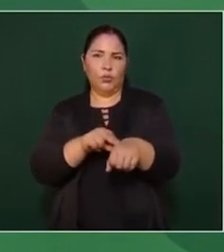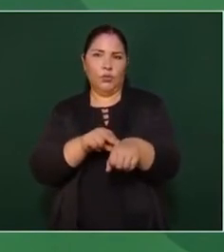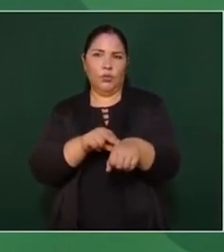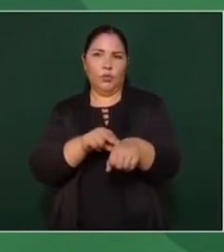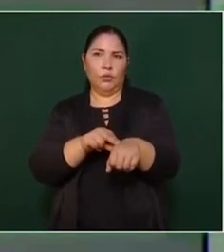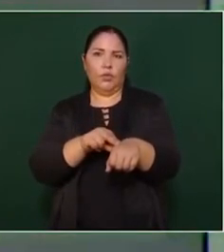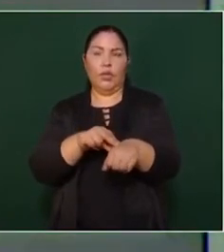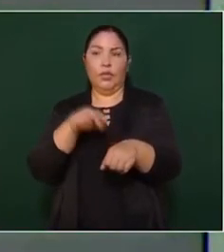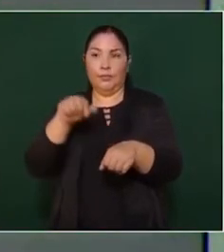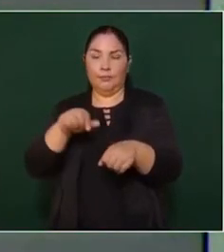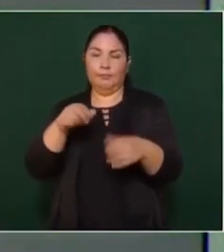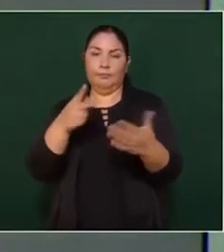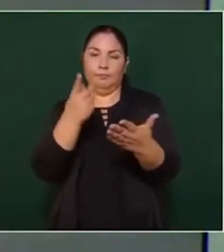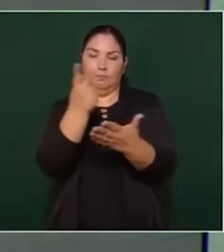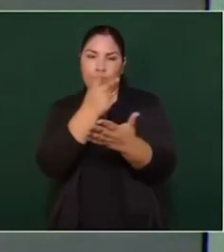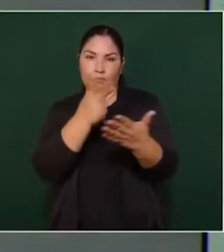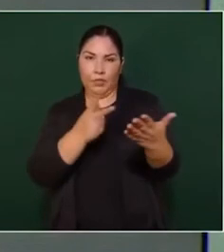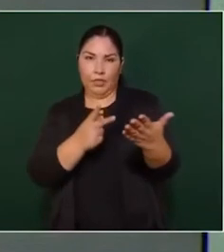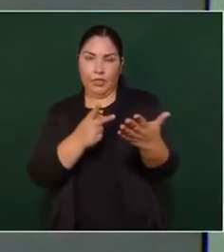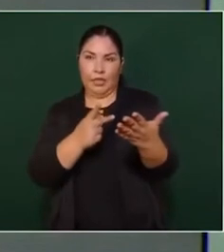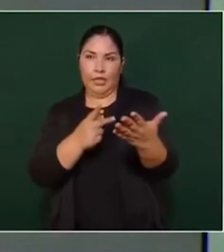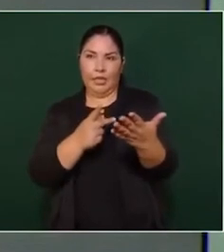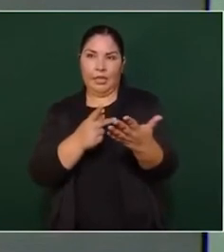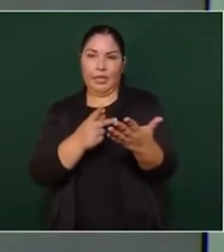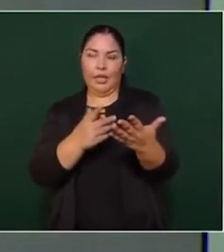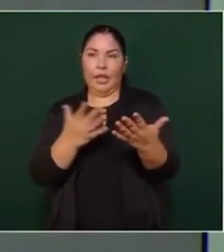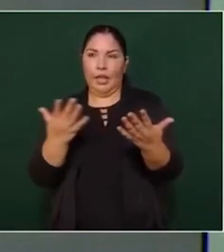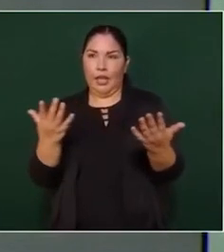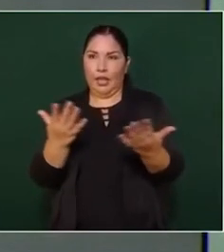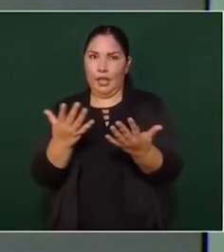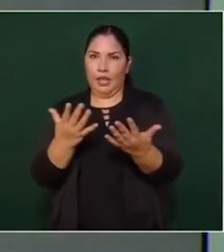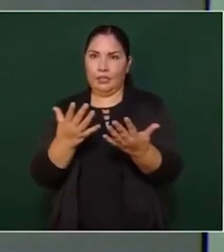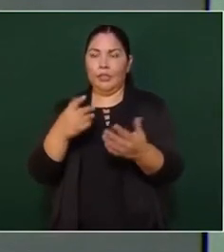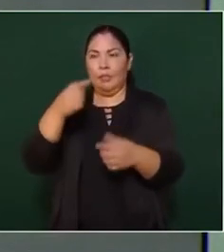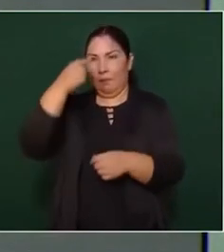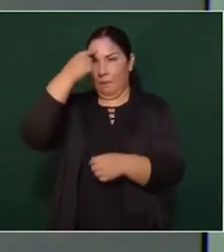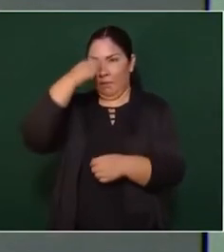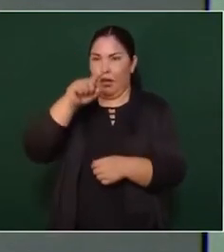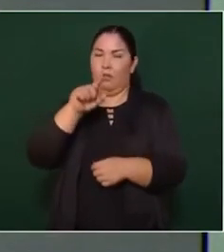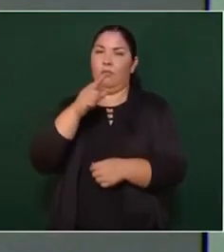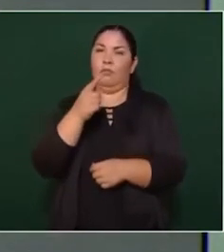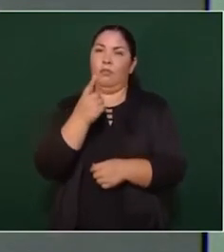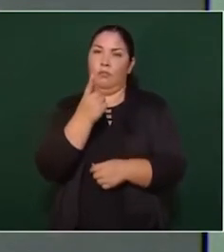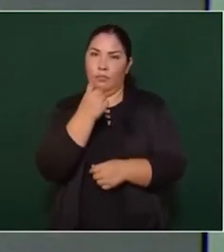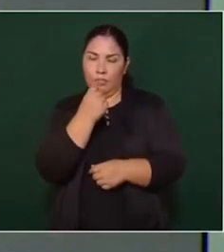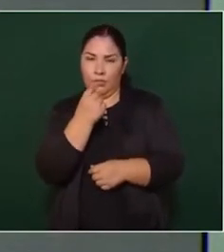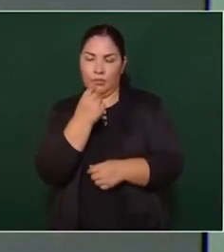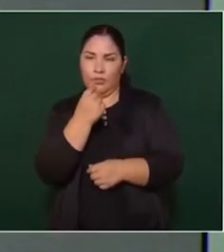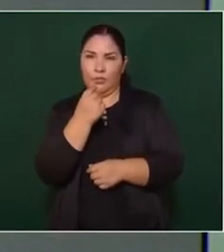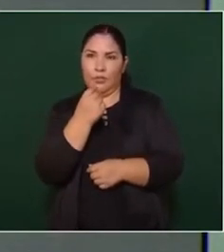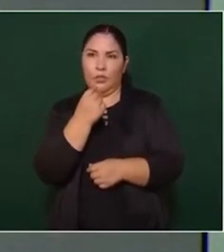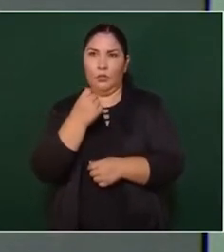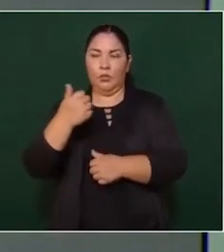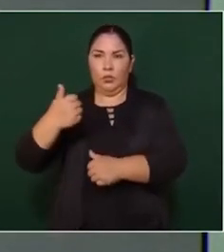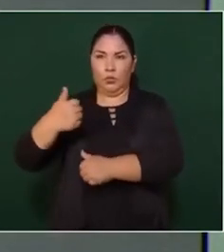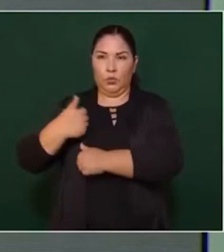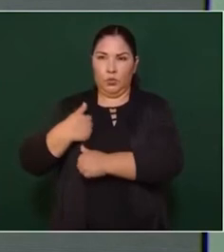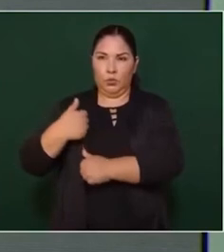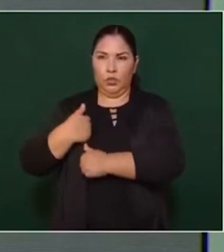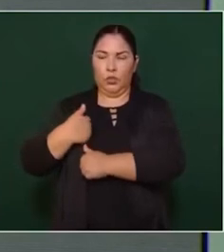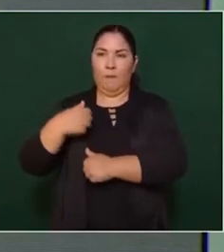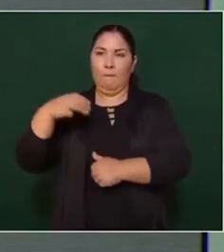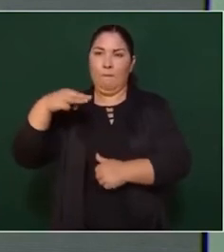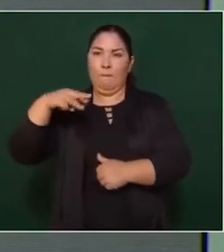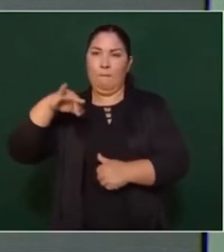Este plan aplica para policías, para soldados, para